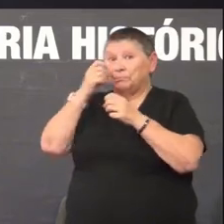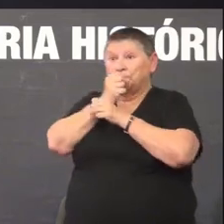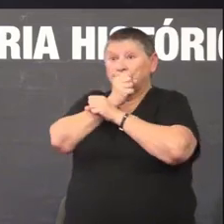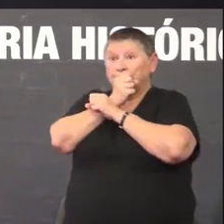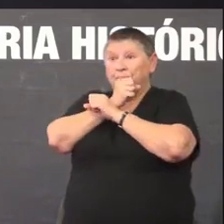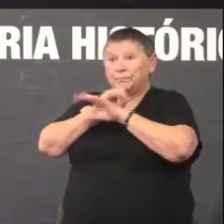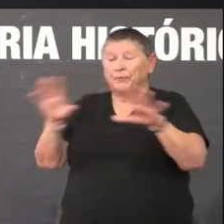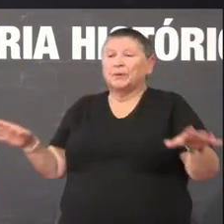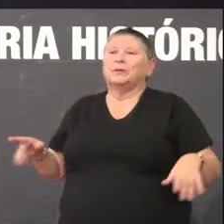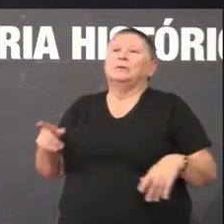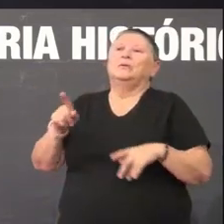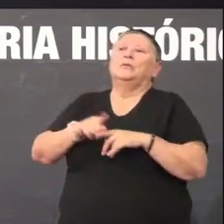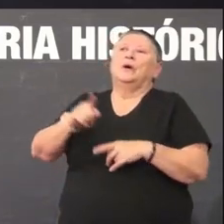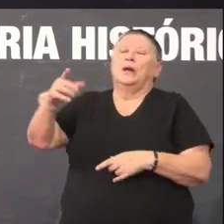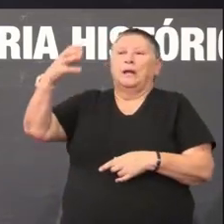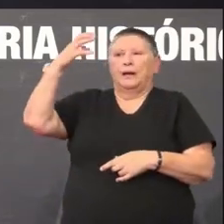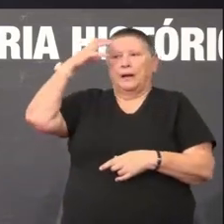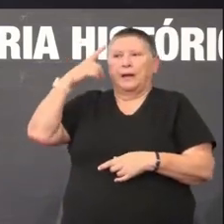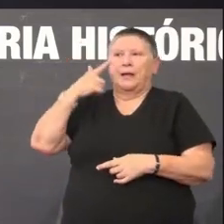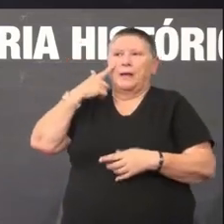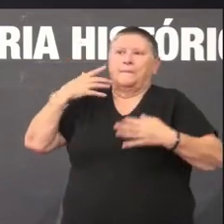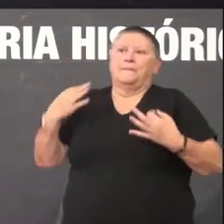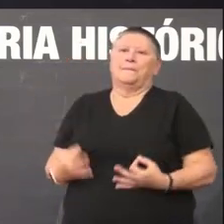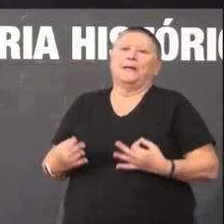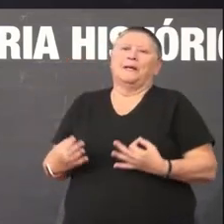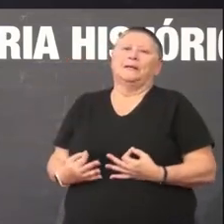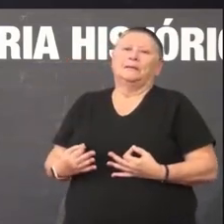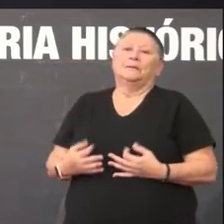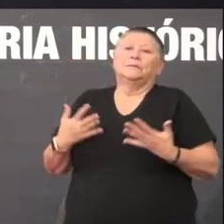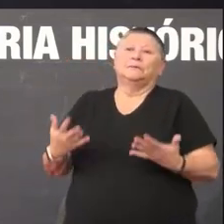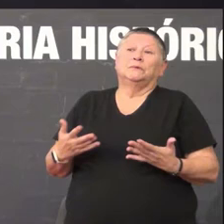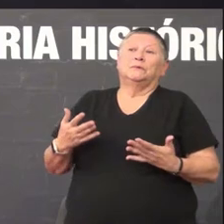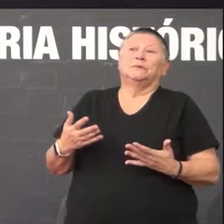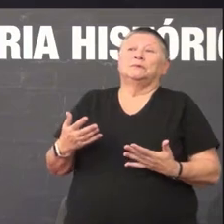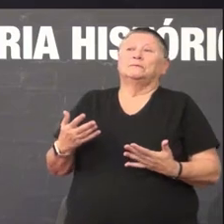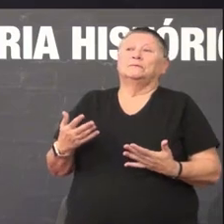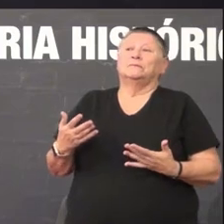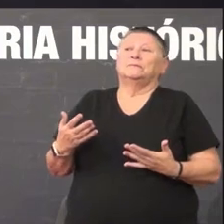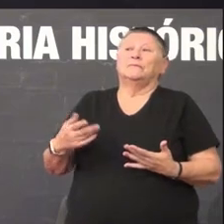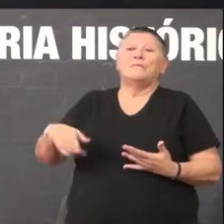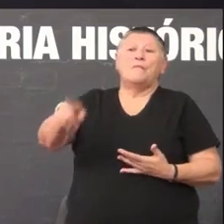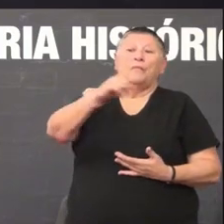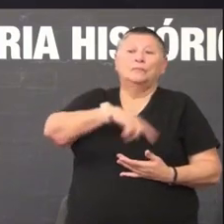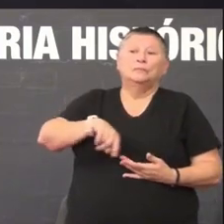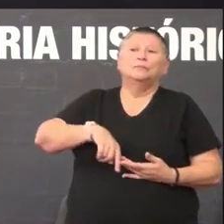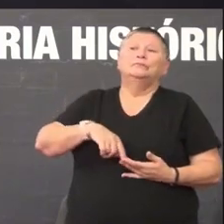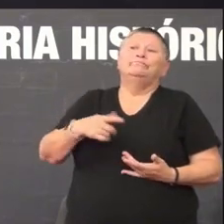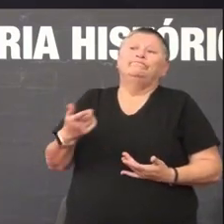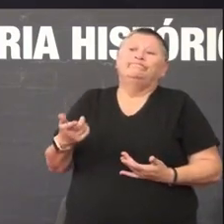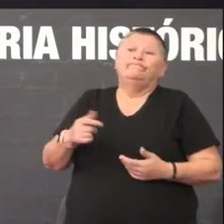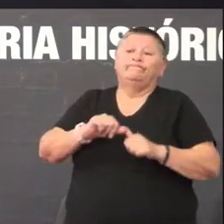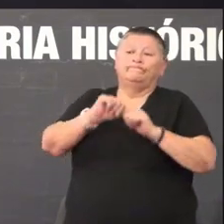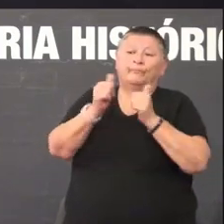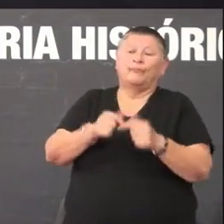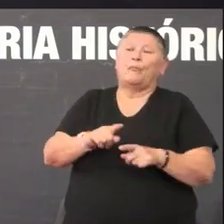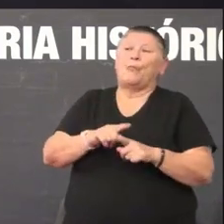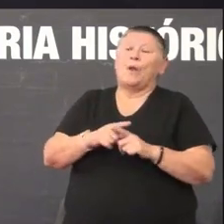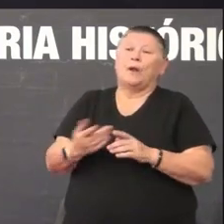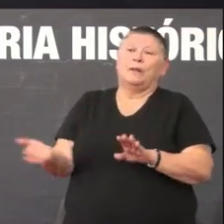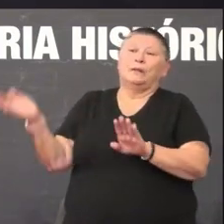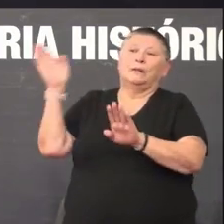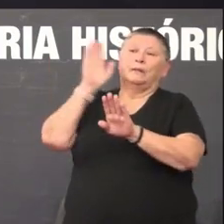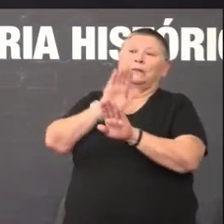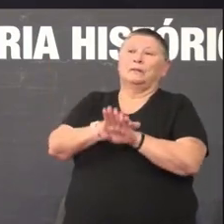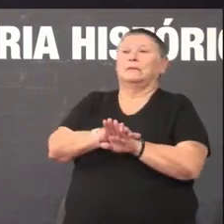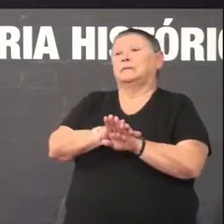pueden poner en riesgo la monarquía. Y entonces todos, de alguna forma,